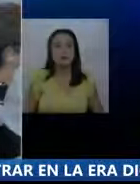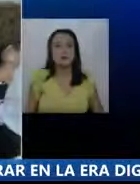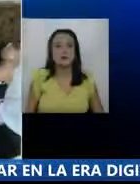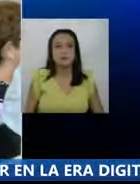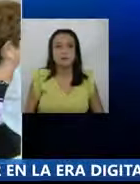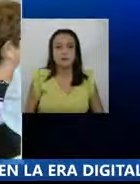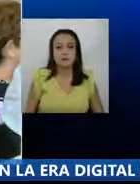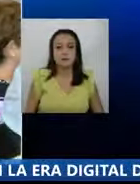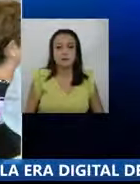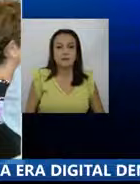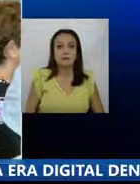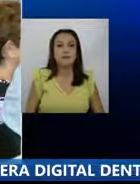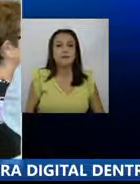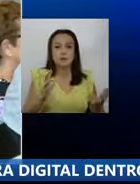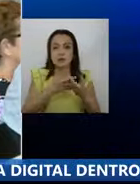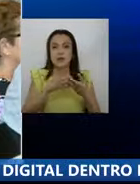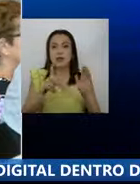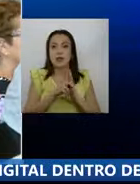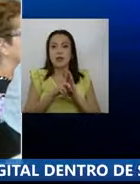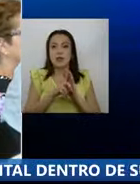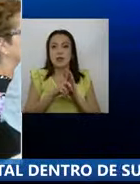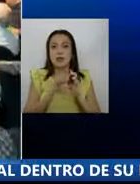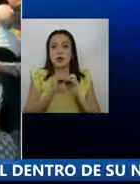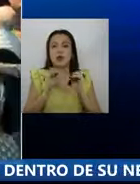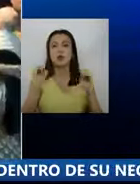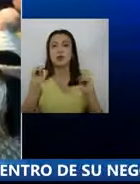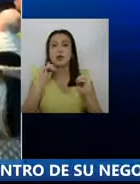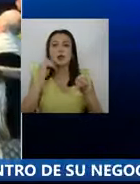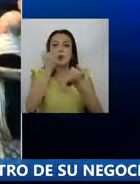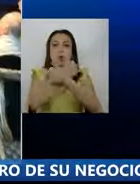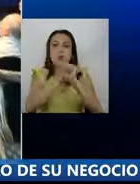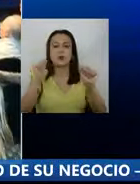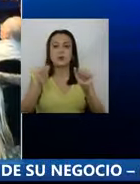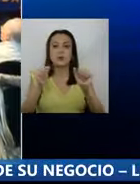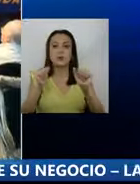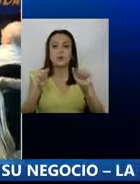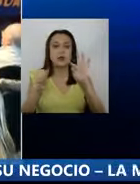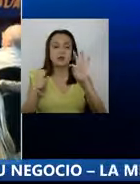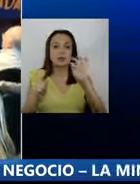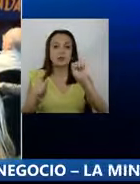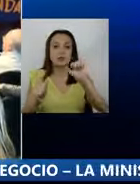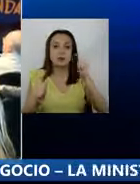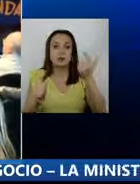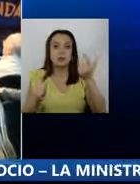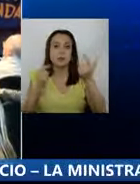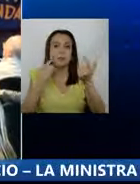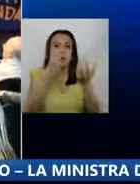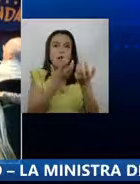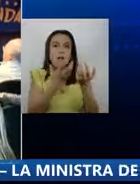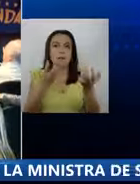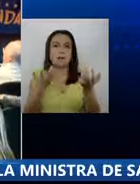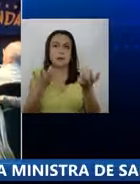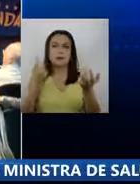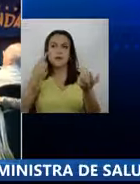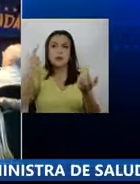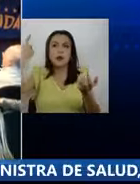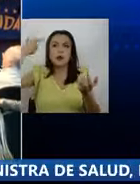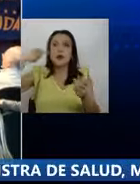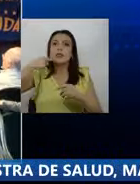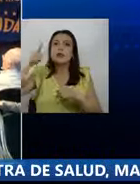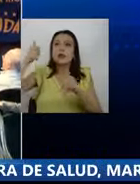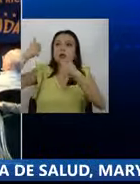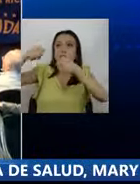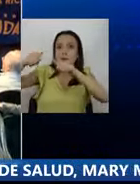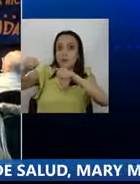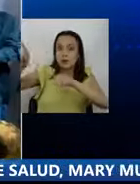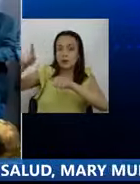De conformidad con la ley, no tiene ninguna autonomía el Tribunal Supremo de Elecciones para apartarse de lo resuelto por los convenios que como Costa